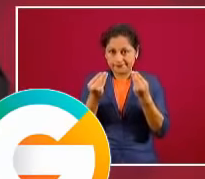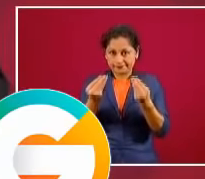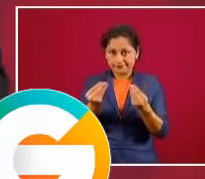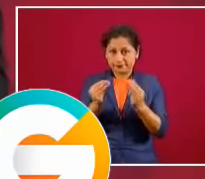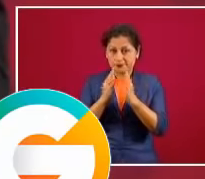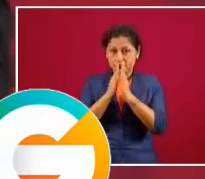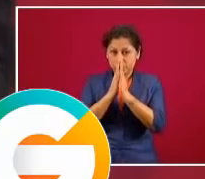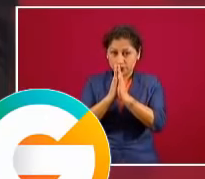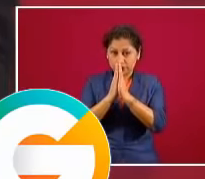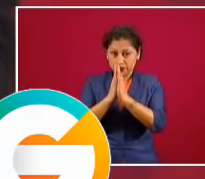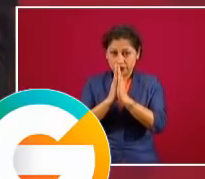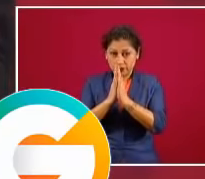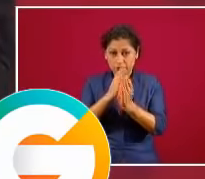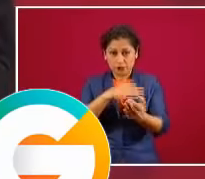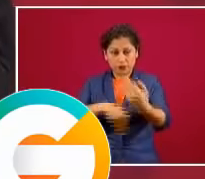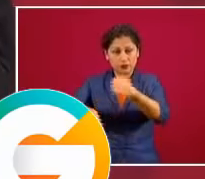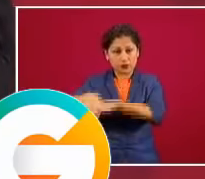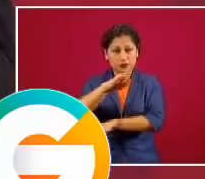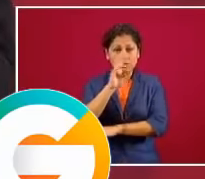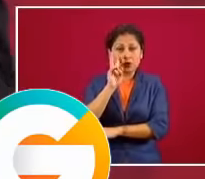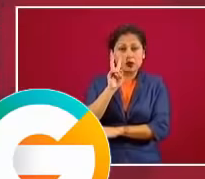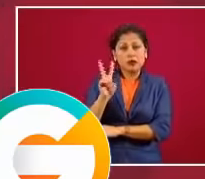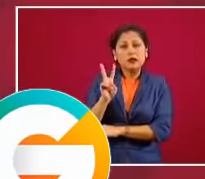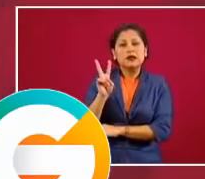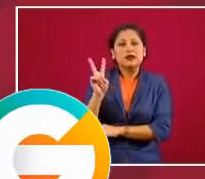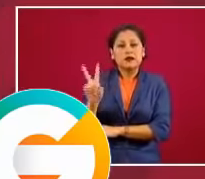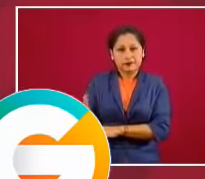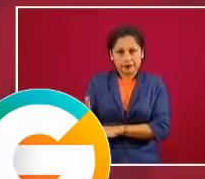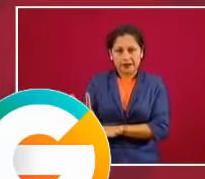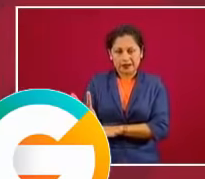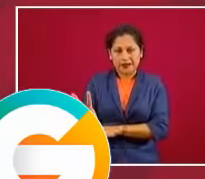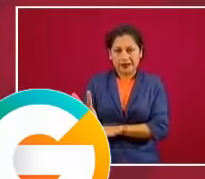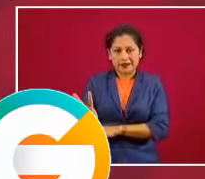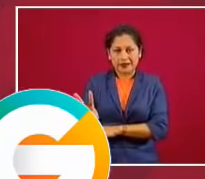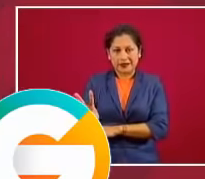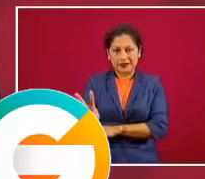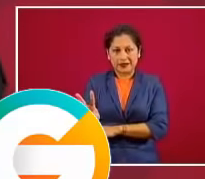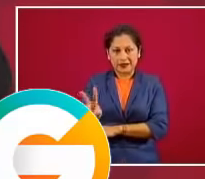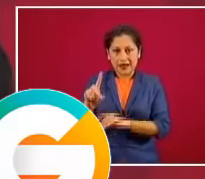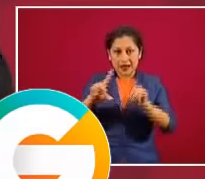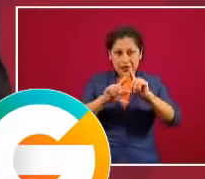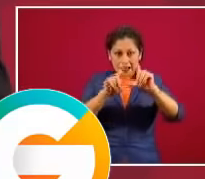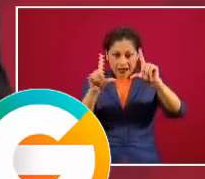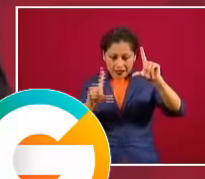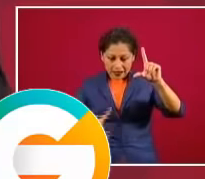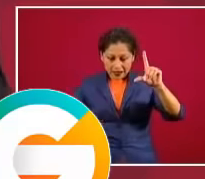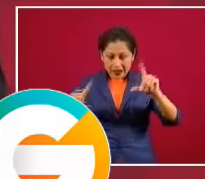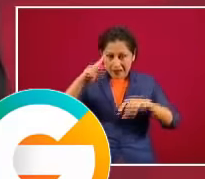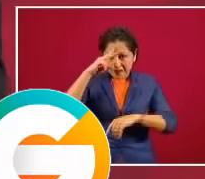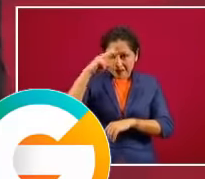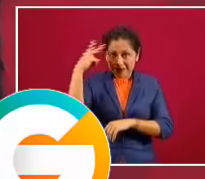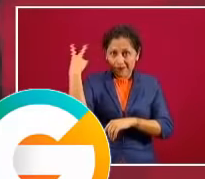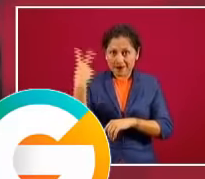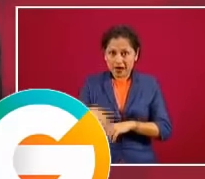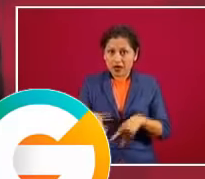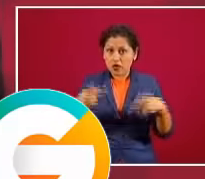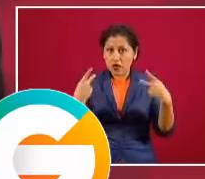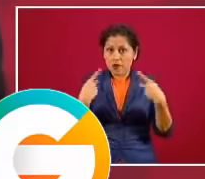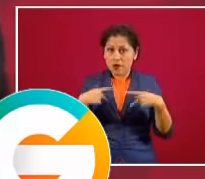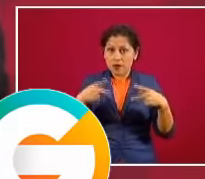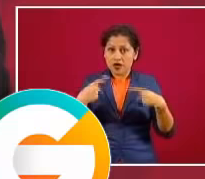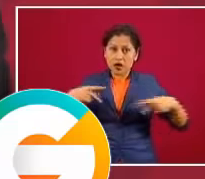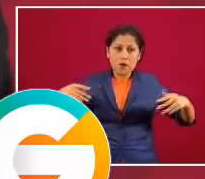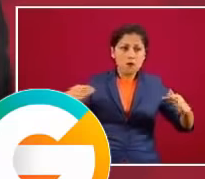ver cómo se redujo la movilidad en el país a partir de que se hizo